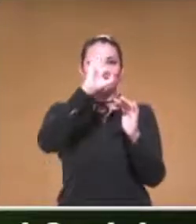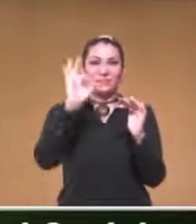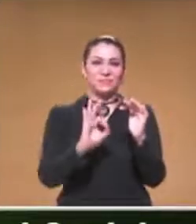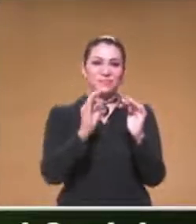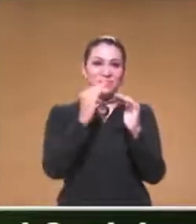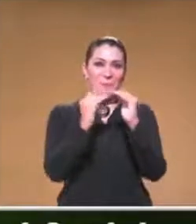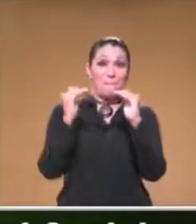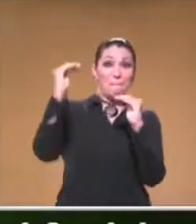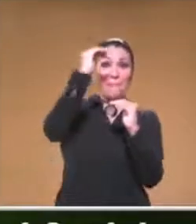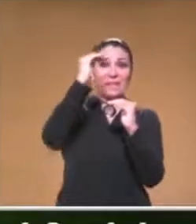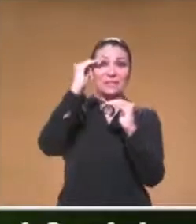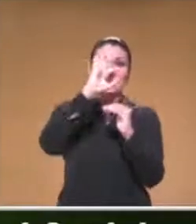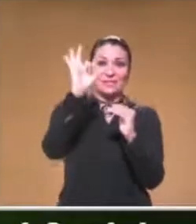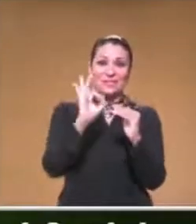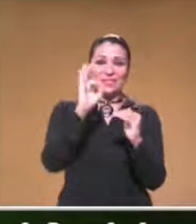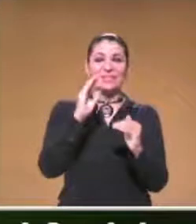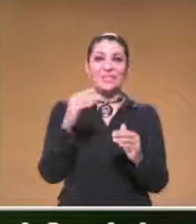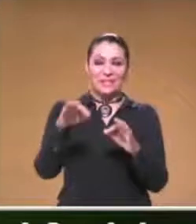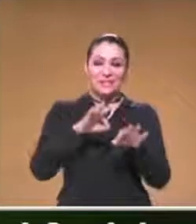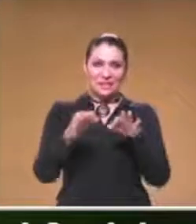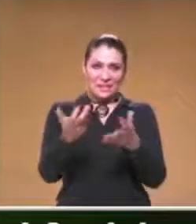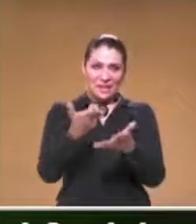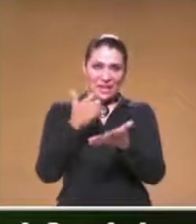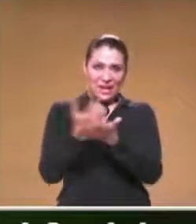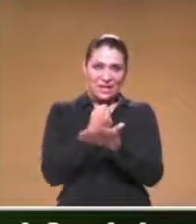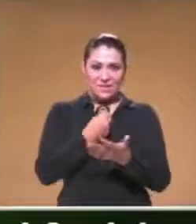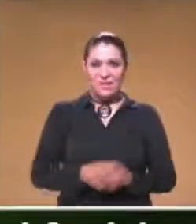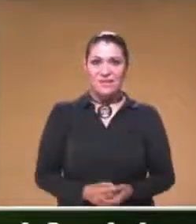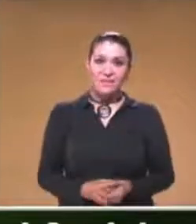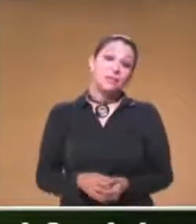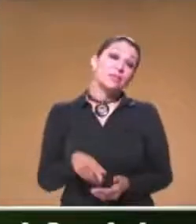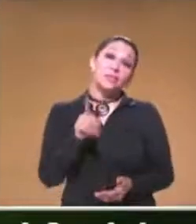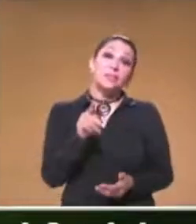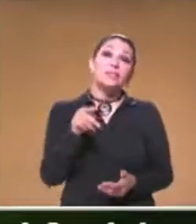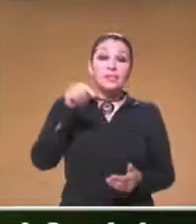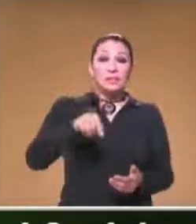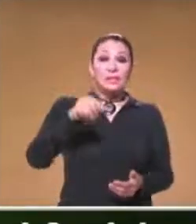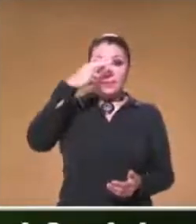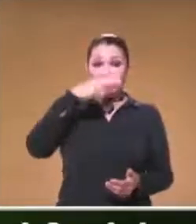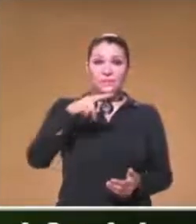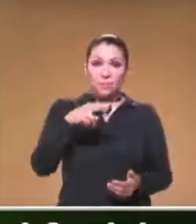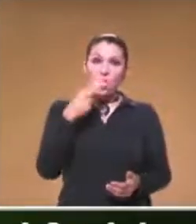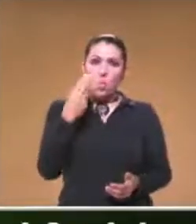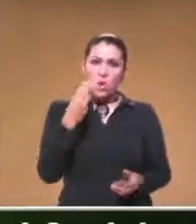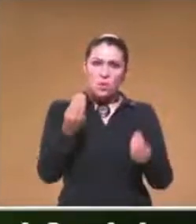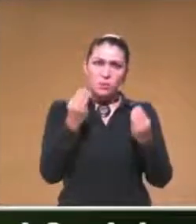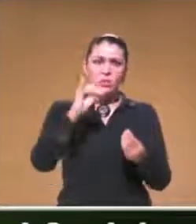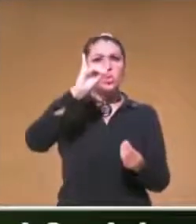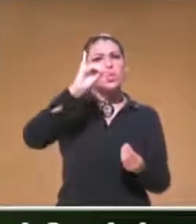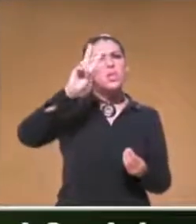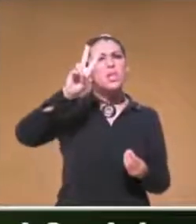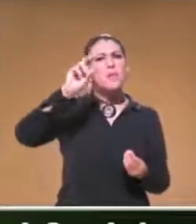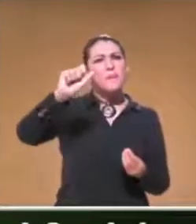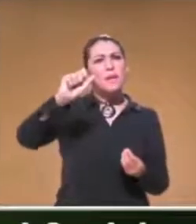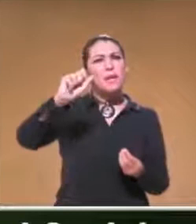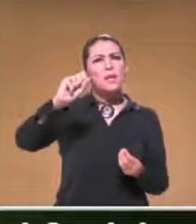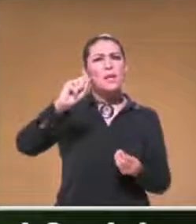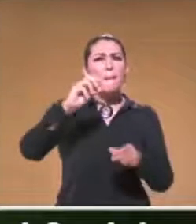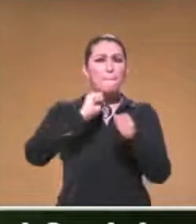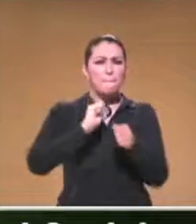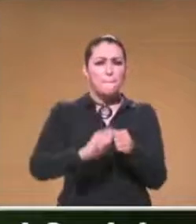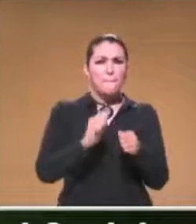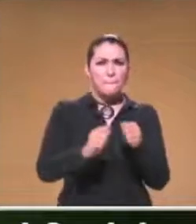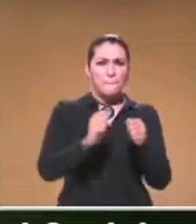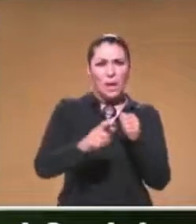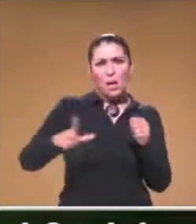interés que me dan, el porcentaje. Y por último, nosotros aquí en México usamos mucho lo que es el IVA. Este es un impuesto al